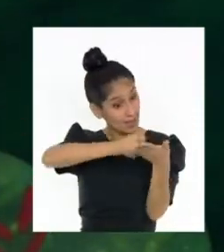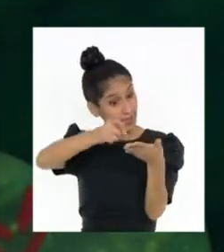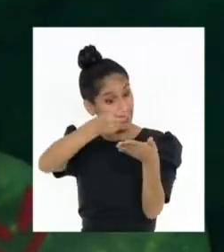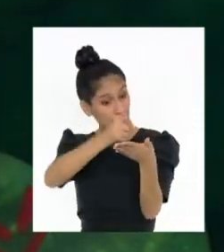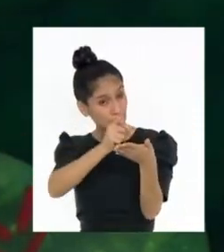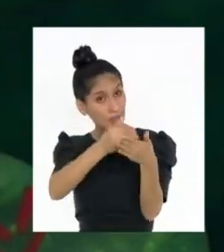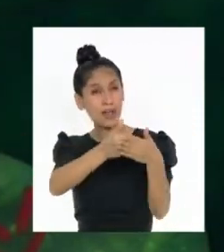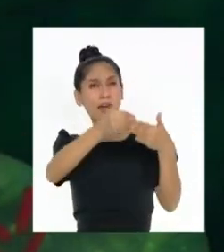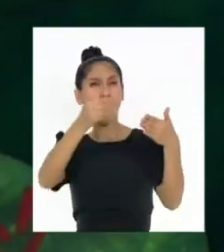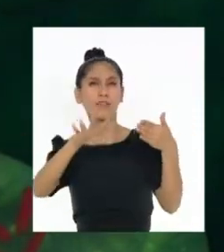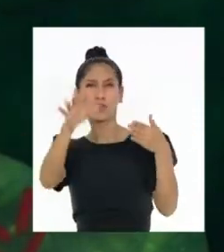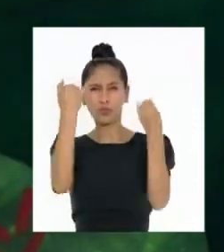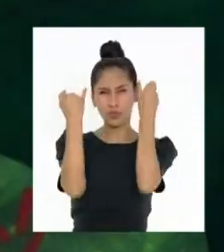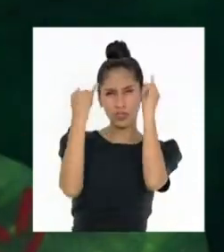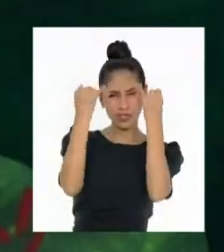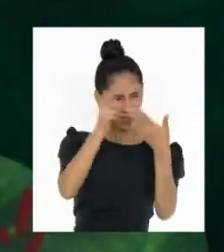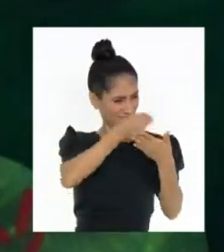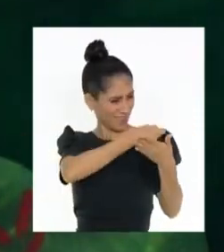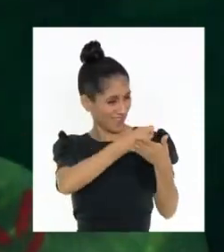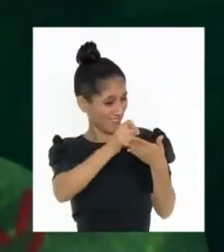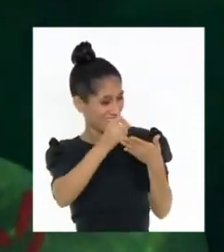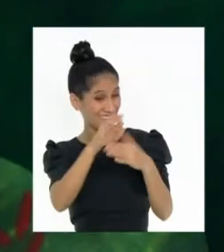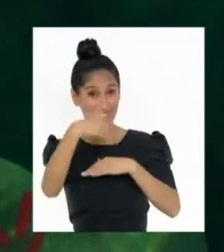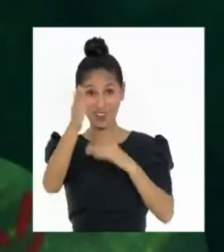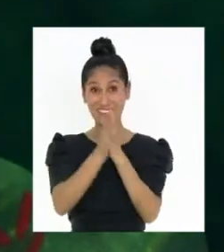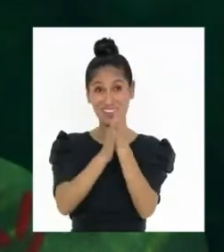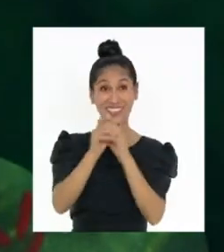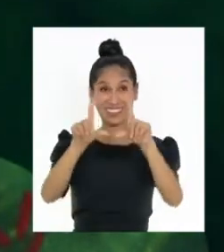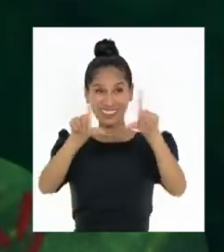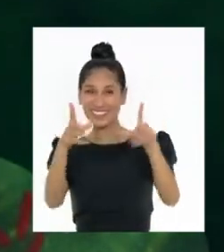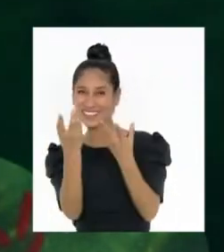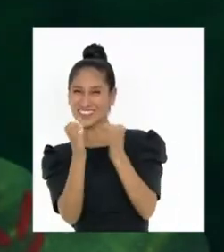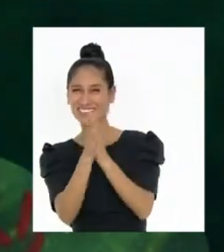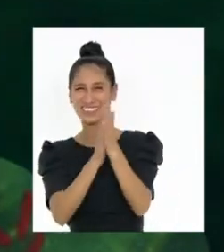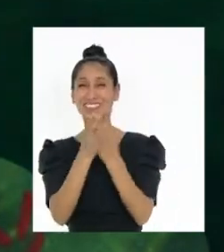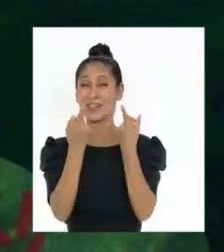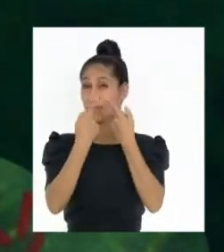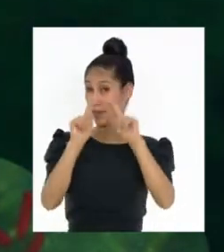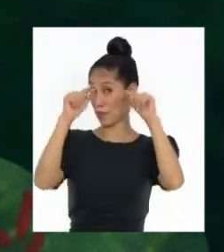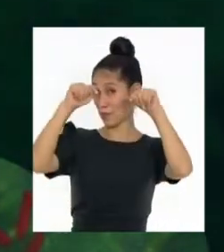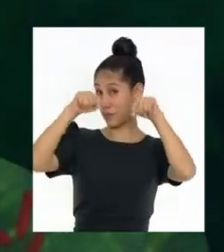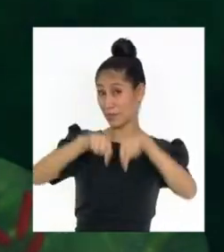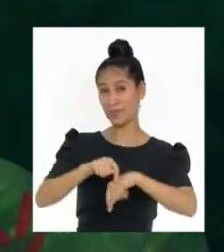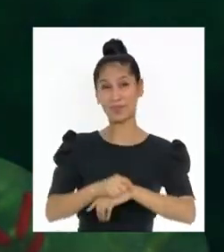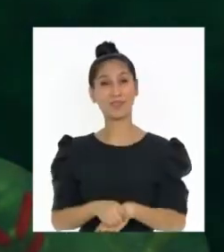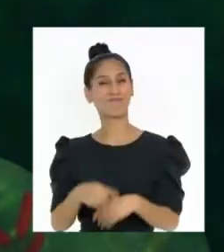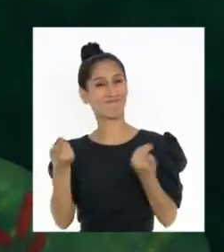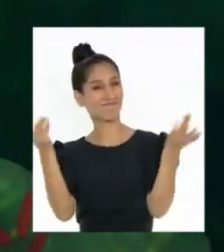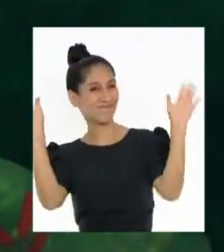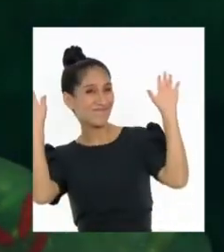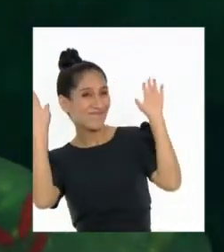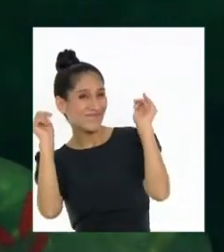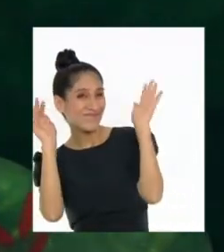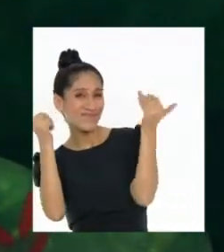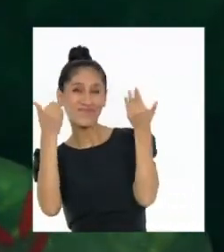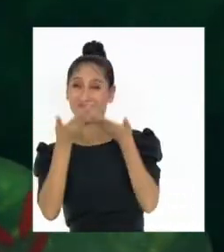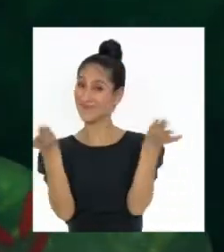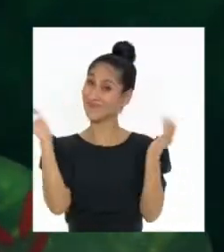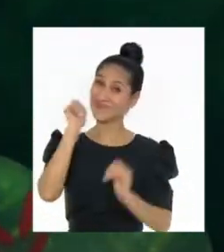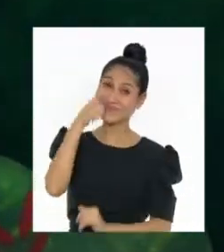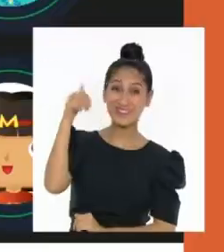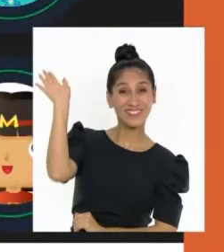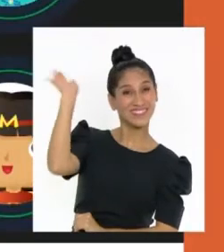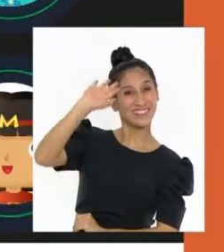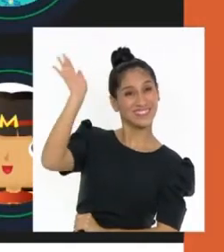Ya estoy ansiosa por verlos en el siguiente episodio. Pero, Por ahora nos toca despedirnos. ¡Hasta